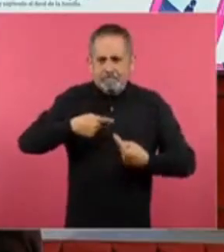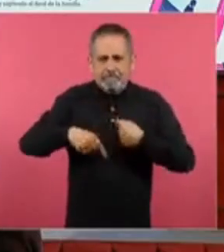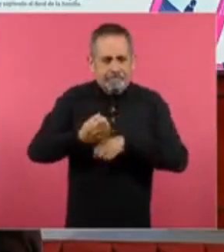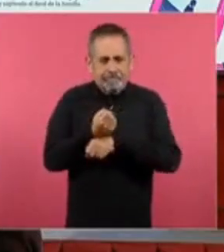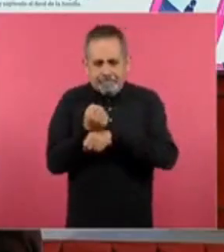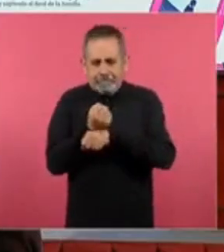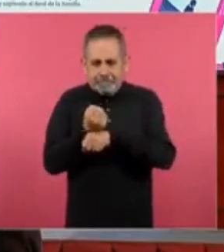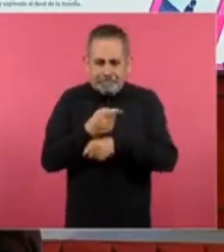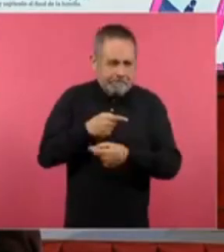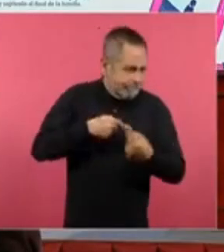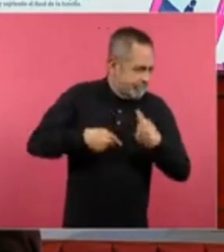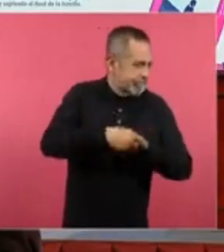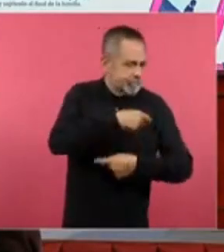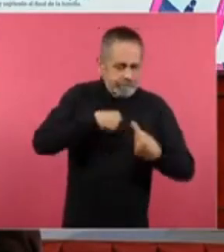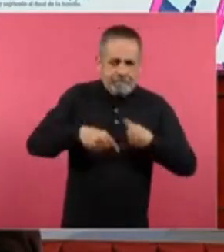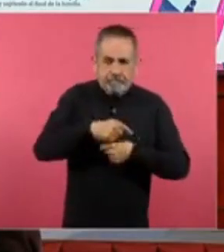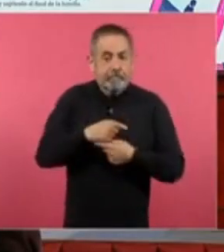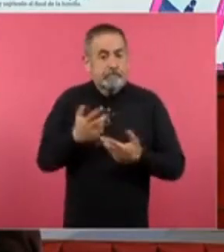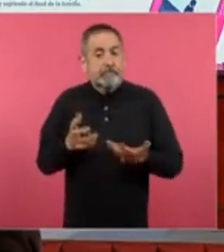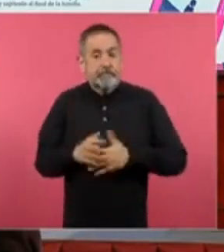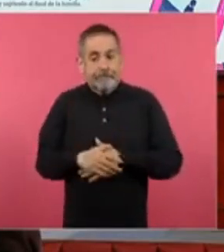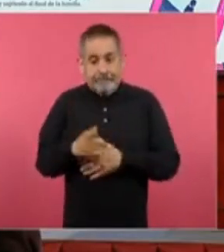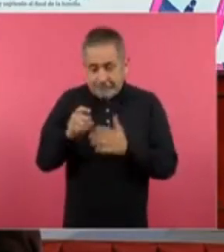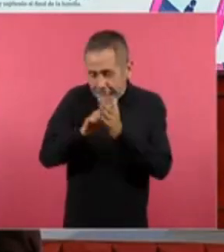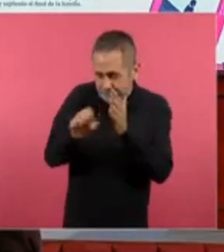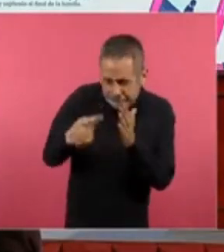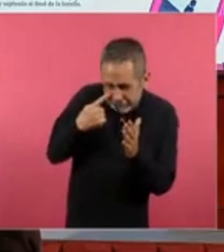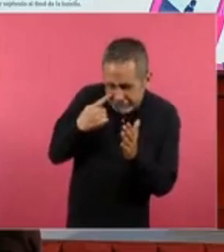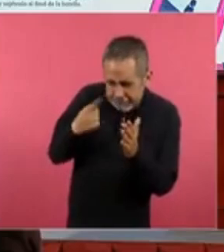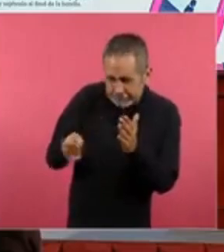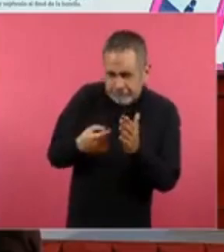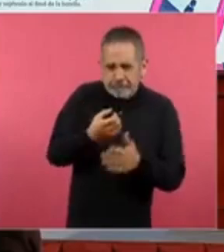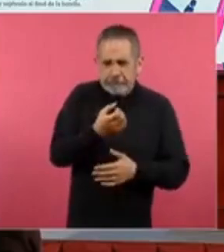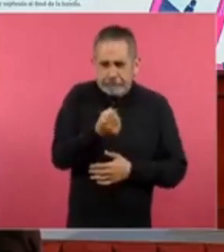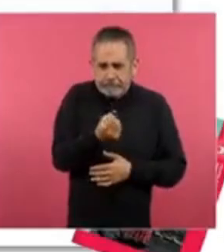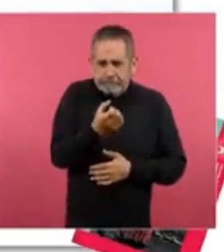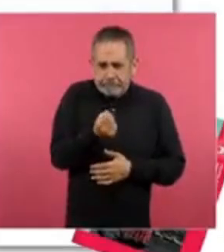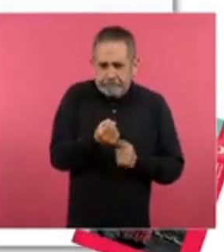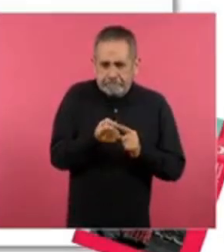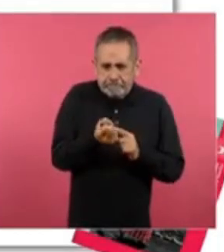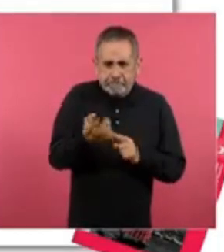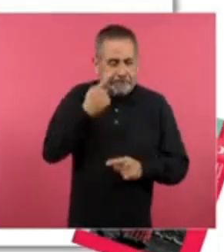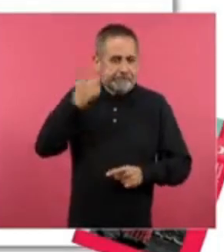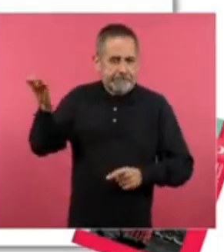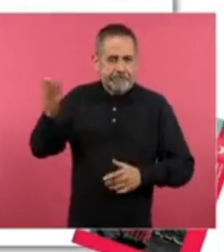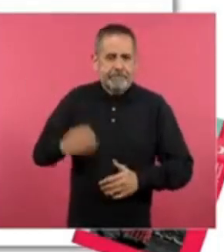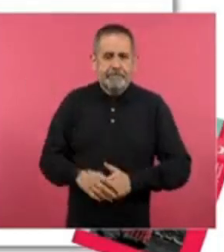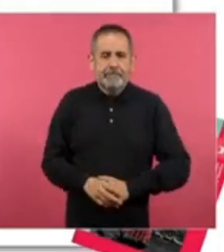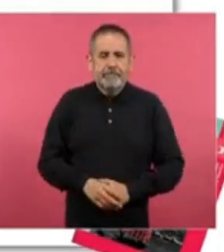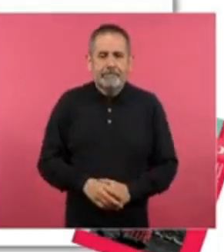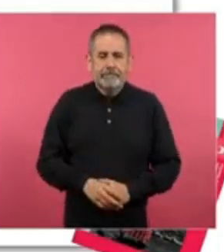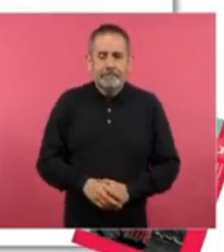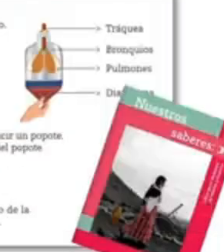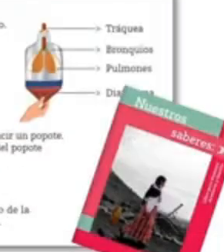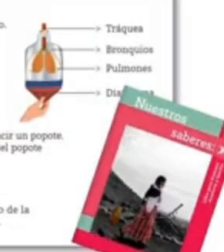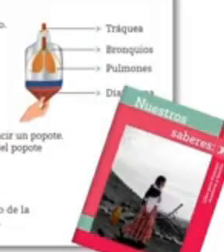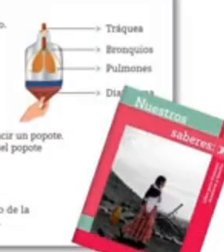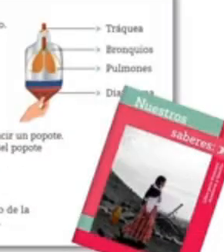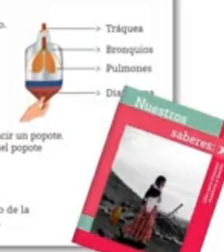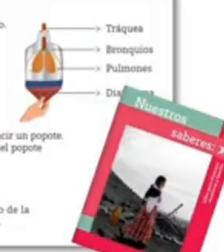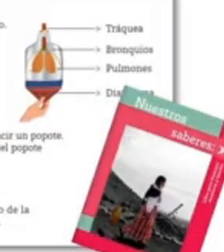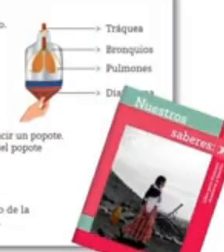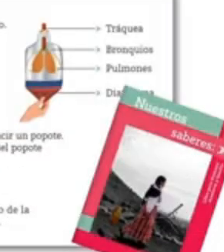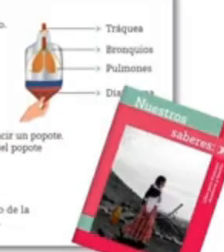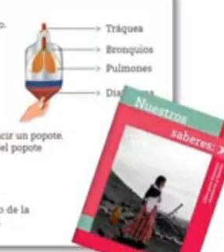esta analogía les permite identificar ese bombeo de un líquido, que en el caso del corazón es la